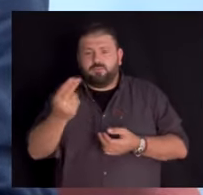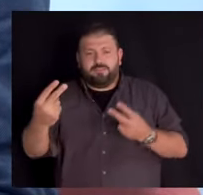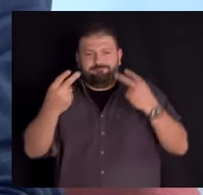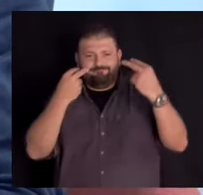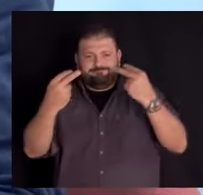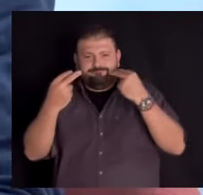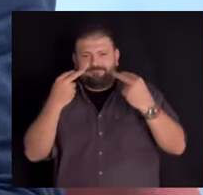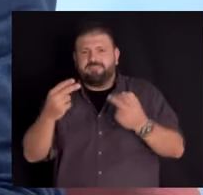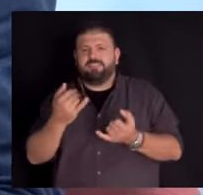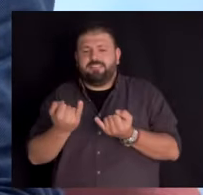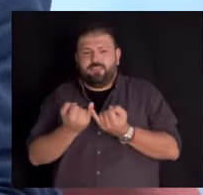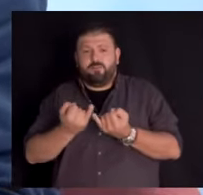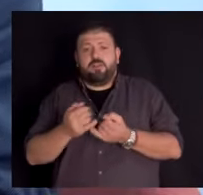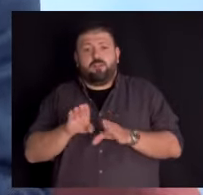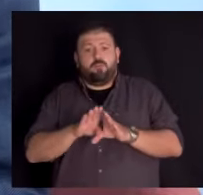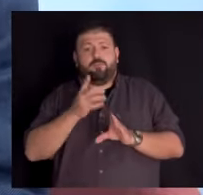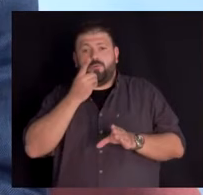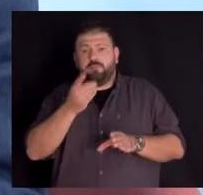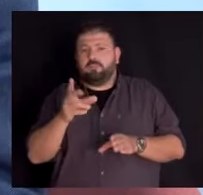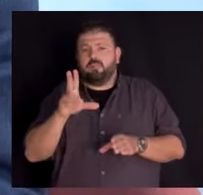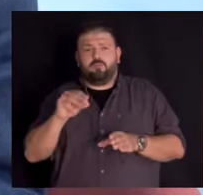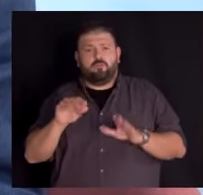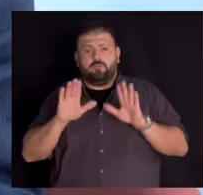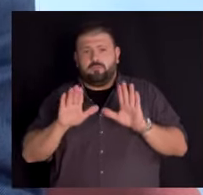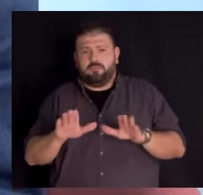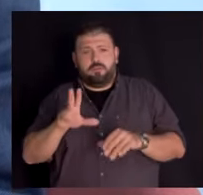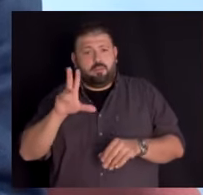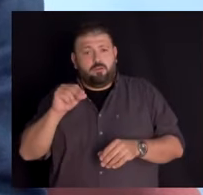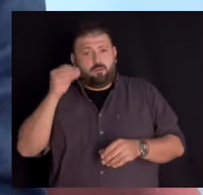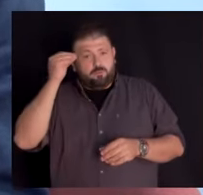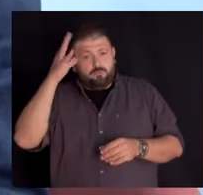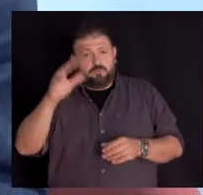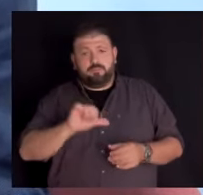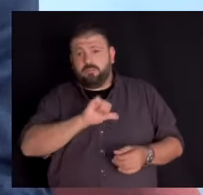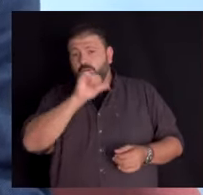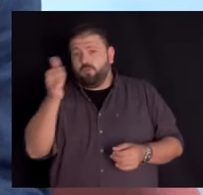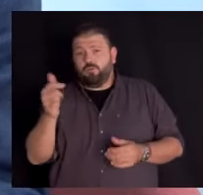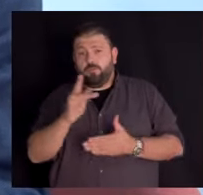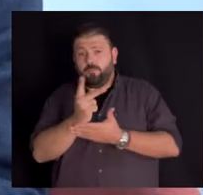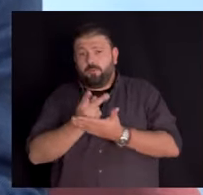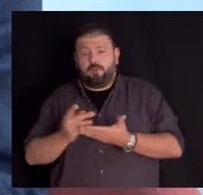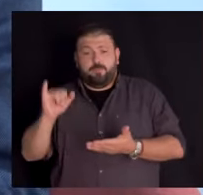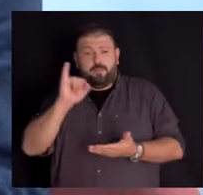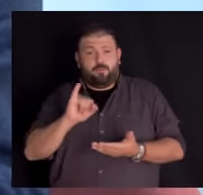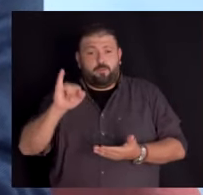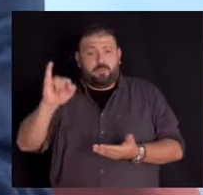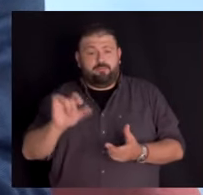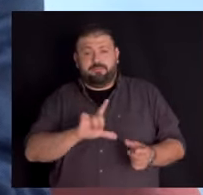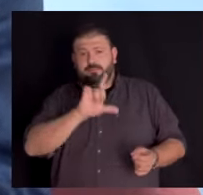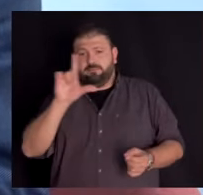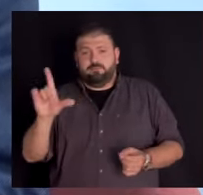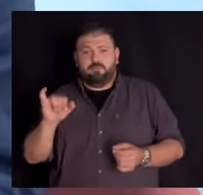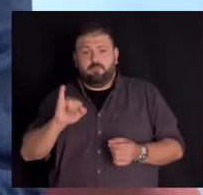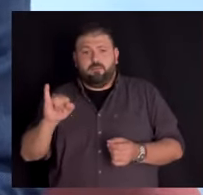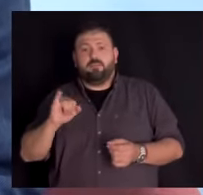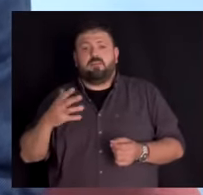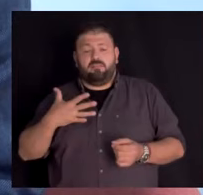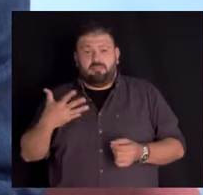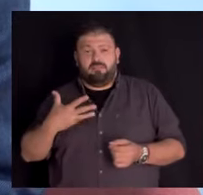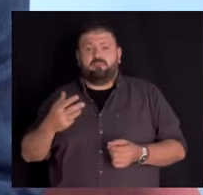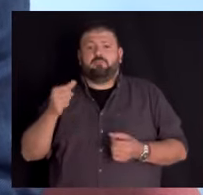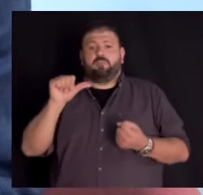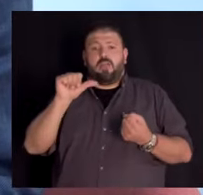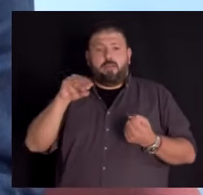Y como decía Claudia, pues bueno, no nos detenemos. No se olviden que el siguiente programa, que es el jueves, vamos a tener por acá, va a estar a